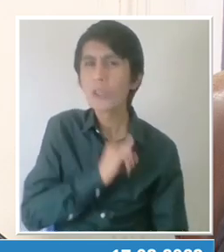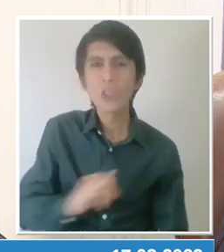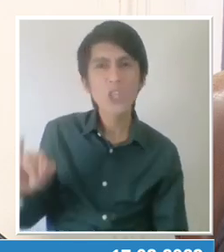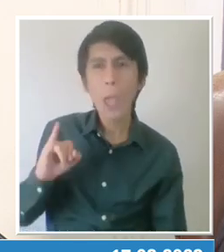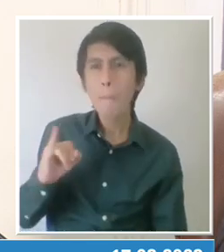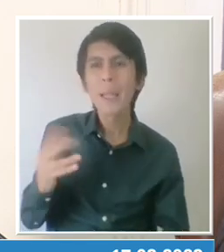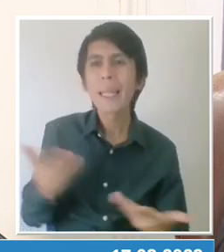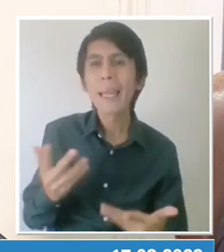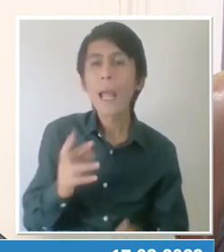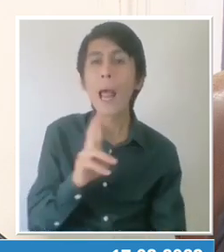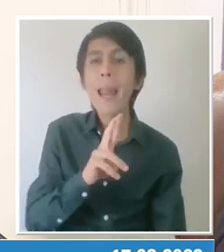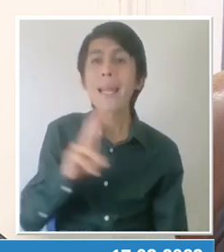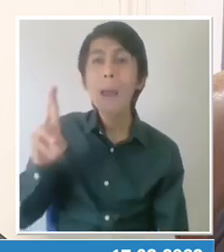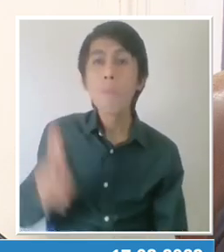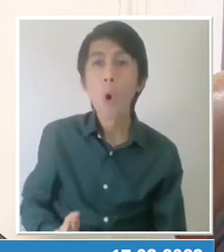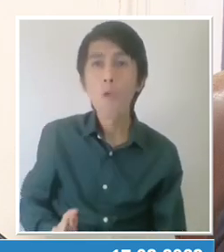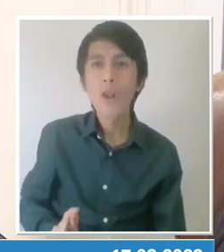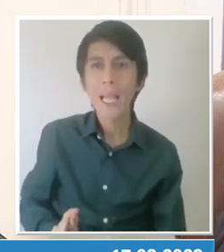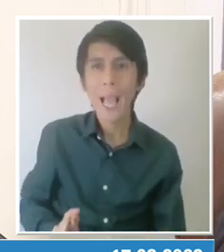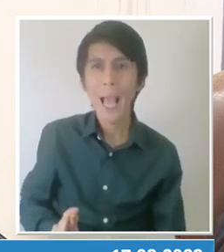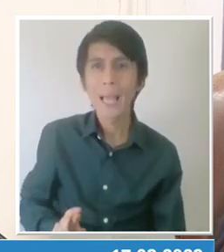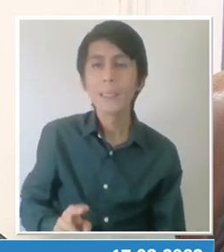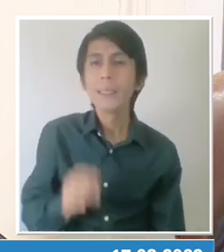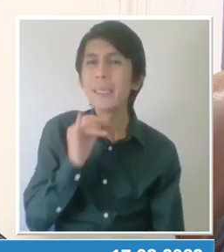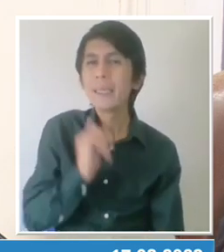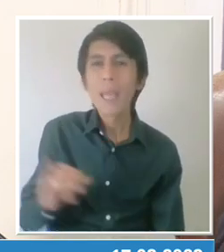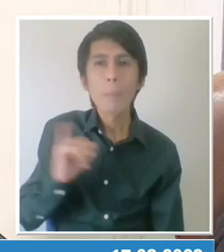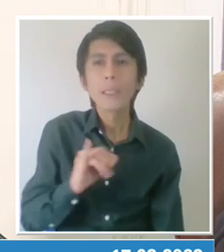Chile siempre ha sido una república democrática.